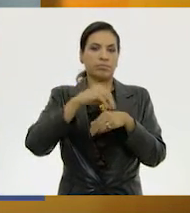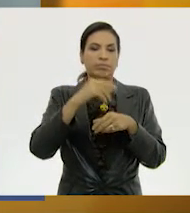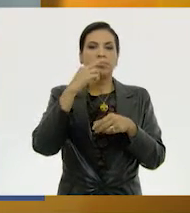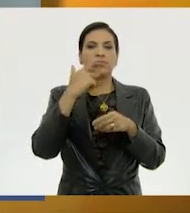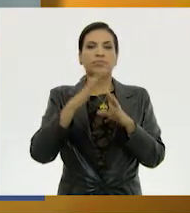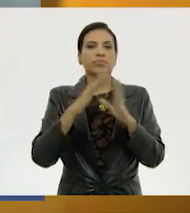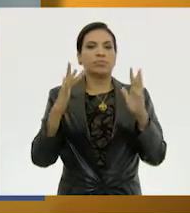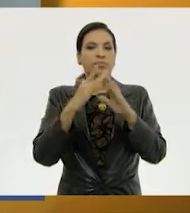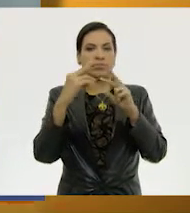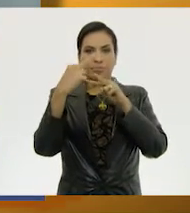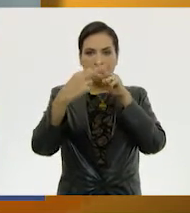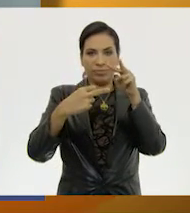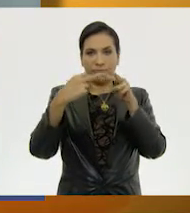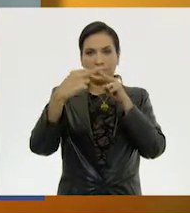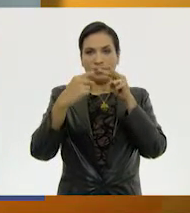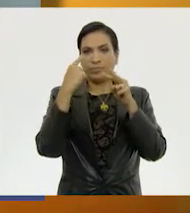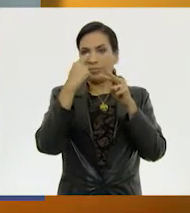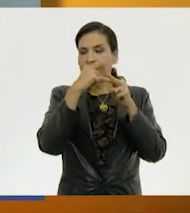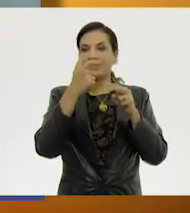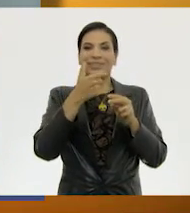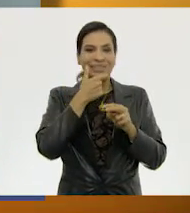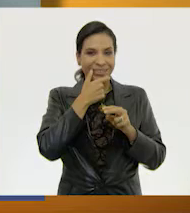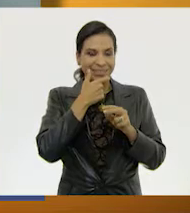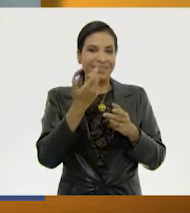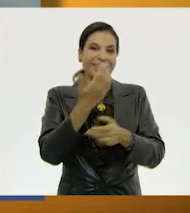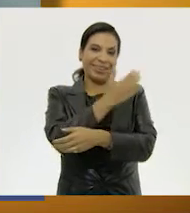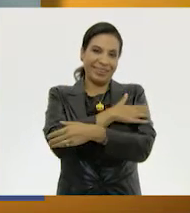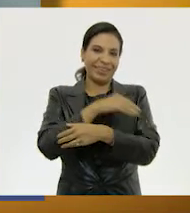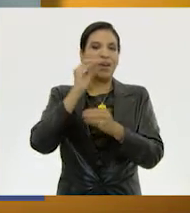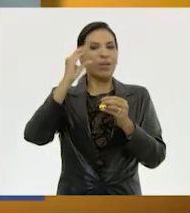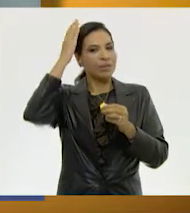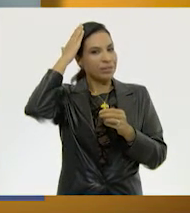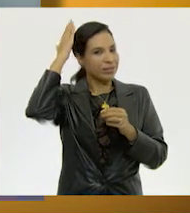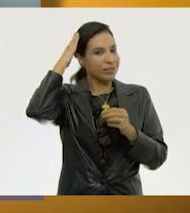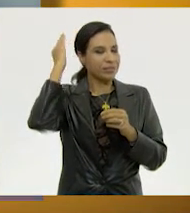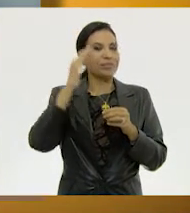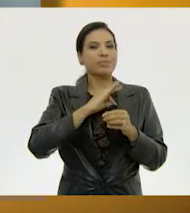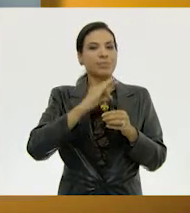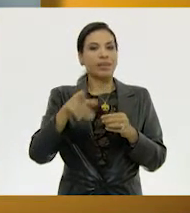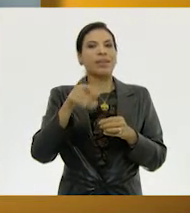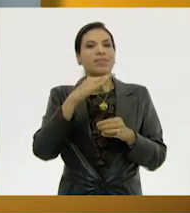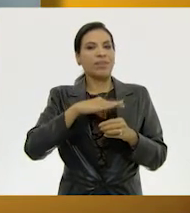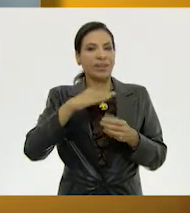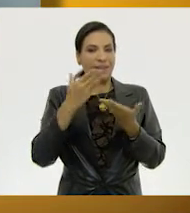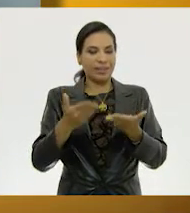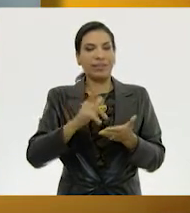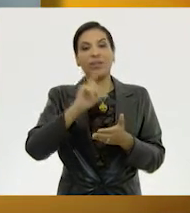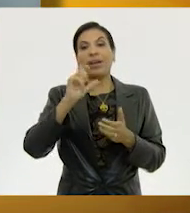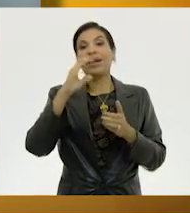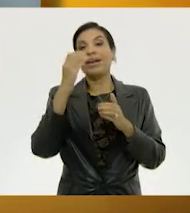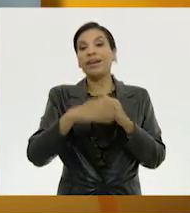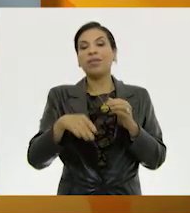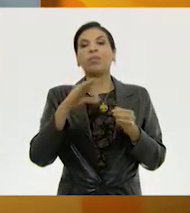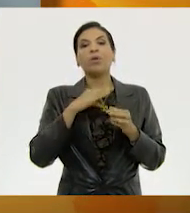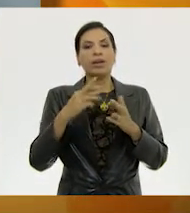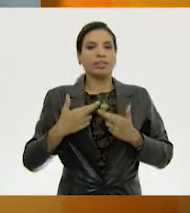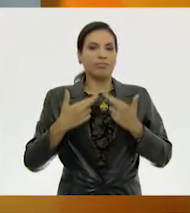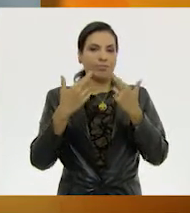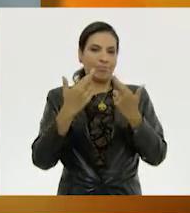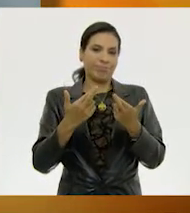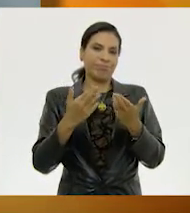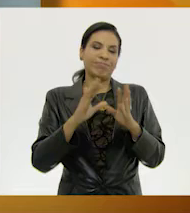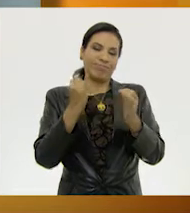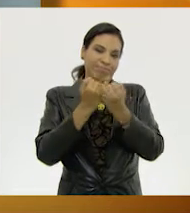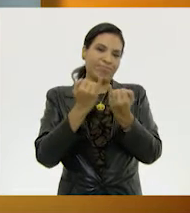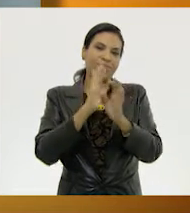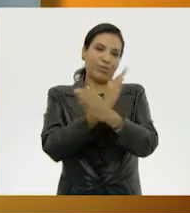tierno contacto visual. Hay que sonreírles, acariciar su cabeza y felicitarlos. Al terminar, podrán regalarse un gran